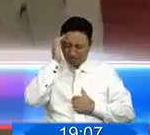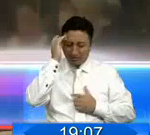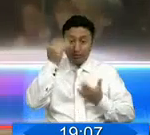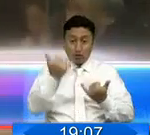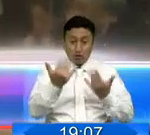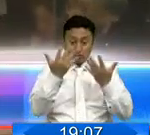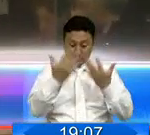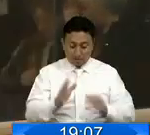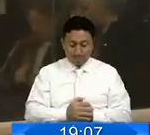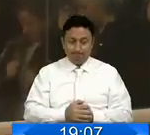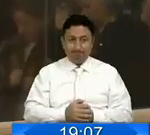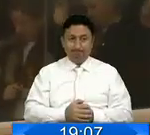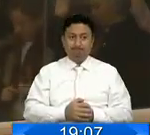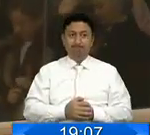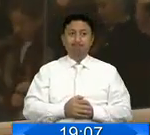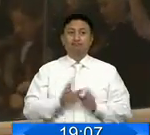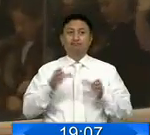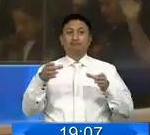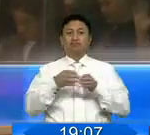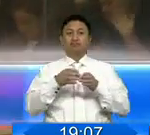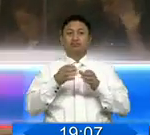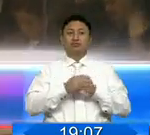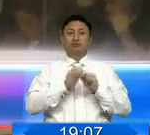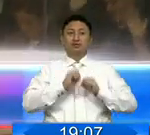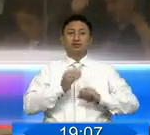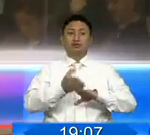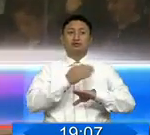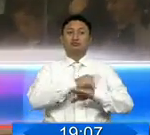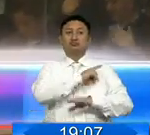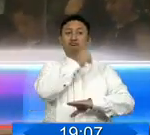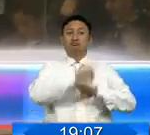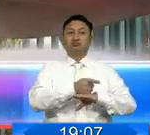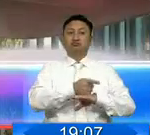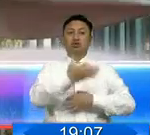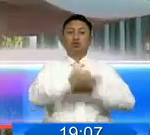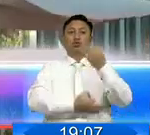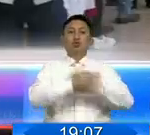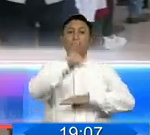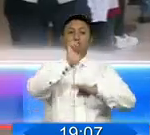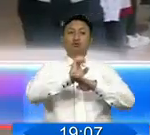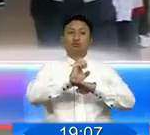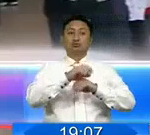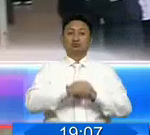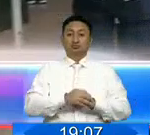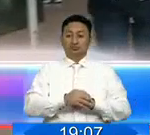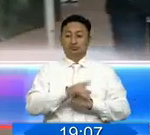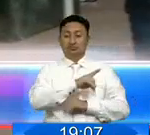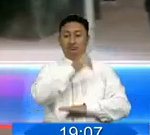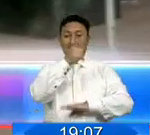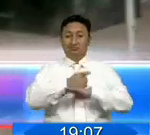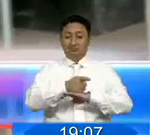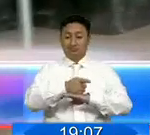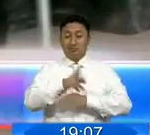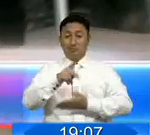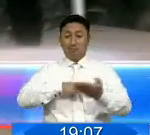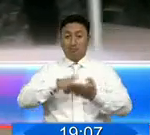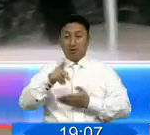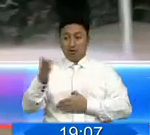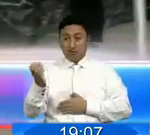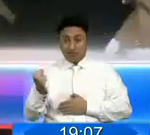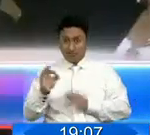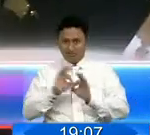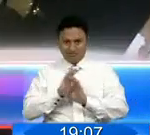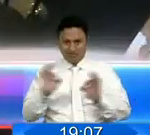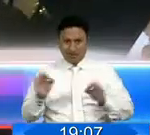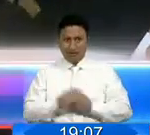maestros. Vivieron el bloqueo judicial, pues se había ordenado que ningún juez del país viabilice mediante orden expresa el pago de esas